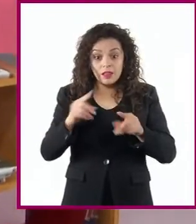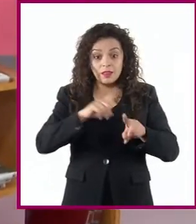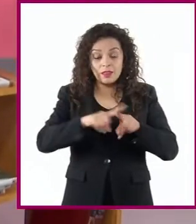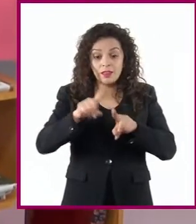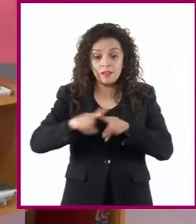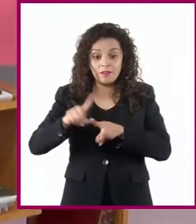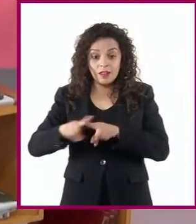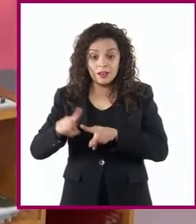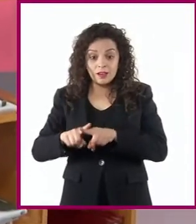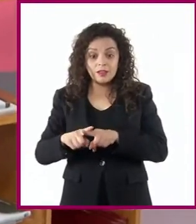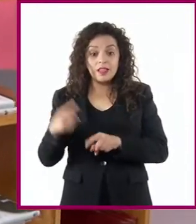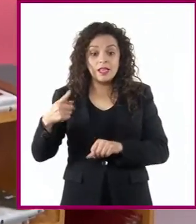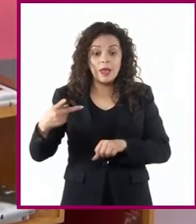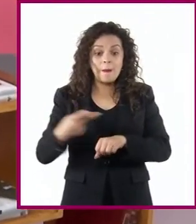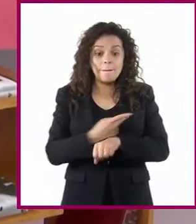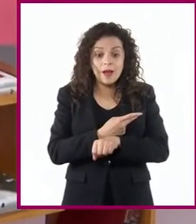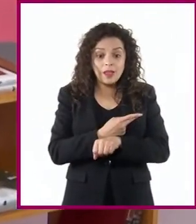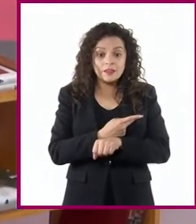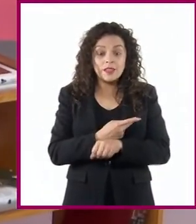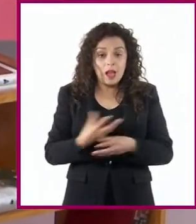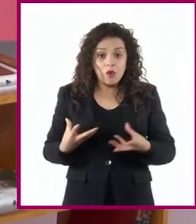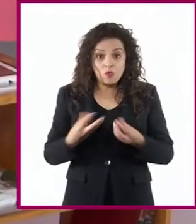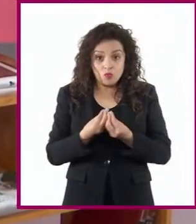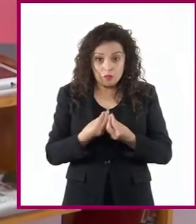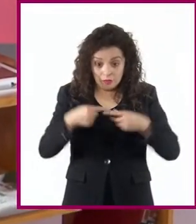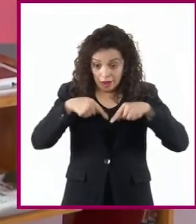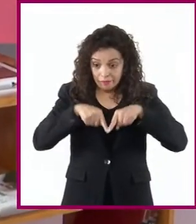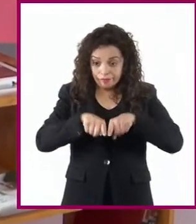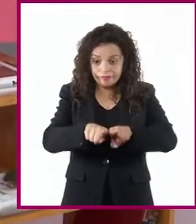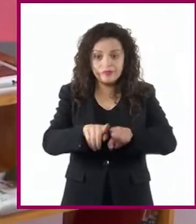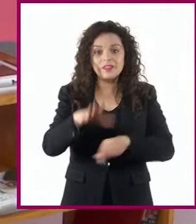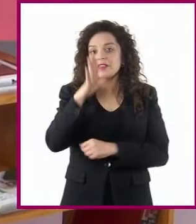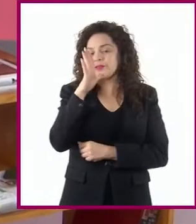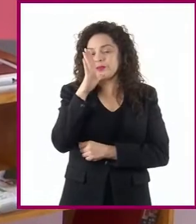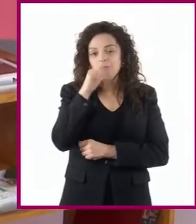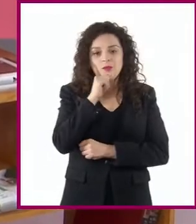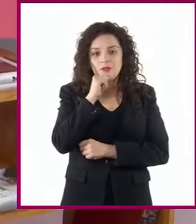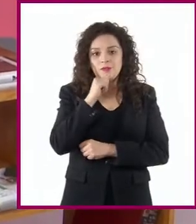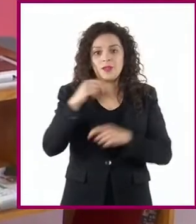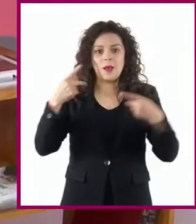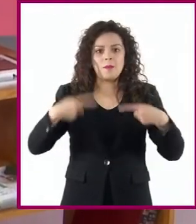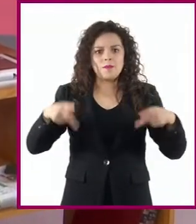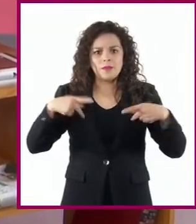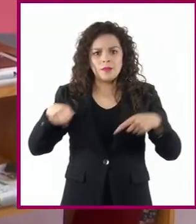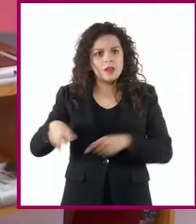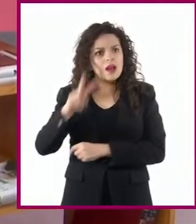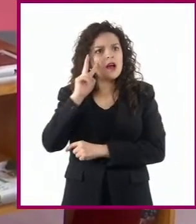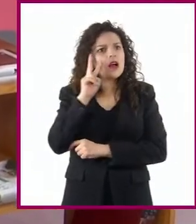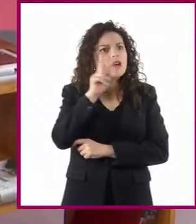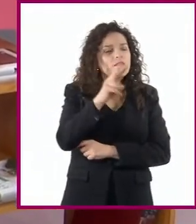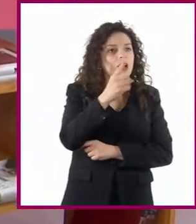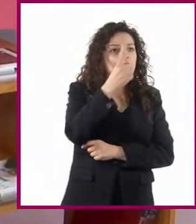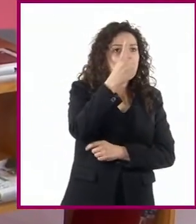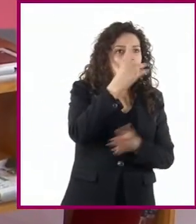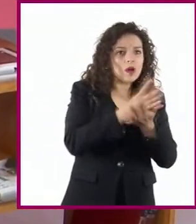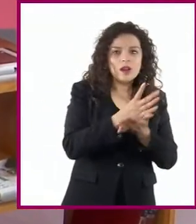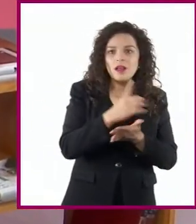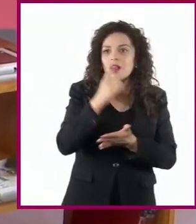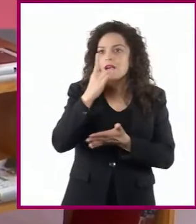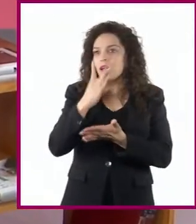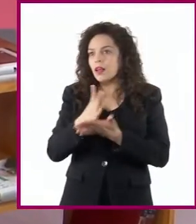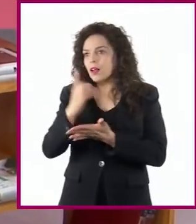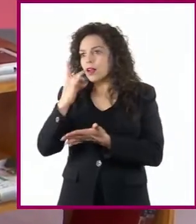que sucedan de manera simultánea. Los espectadores presencian una escena a la vez, aunque haya